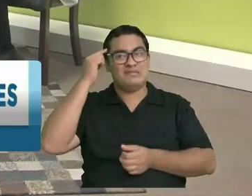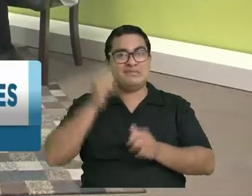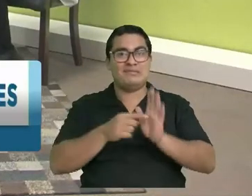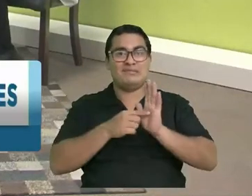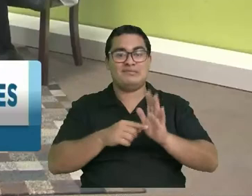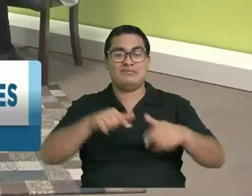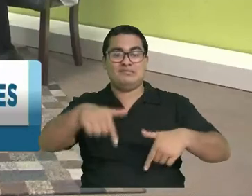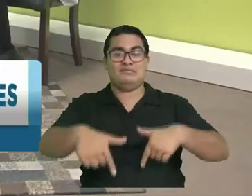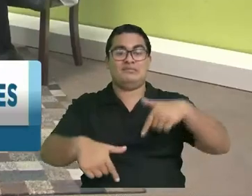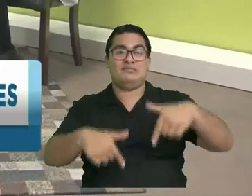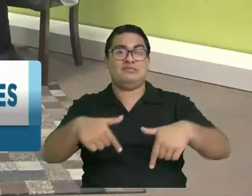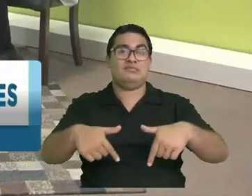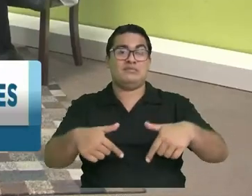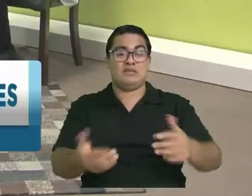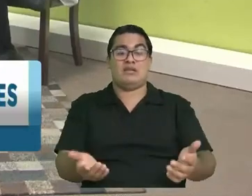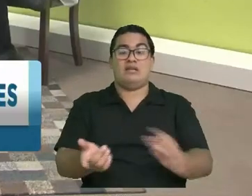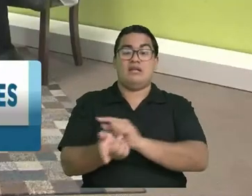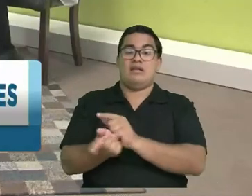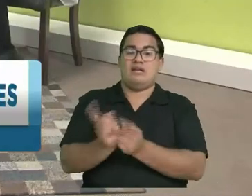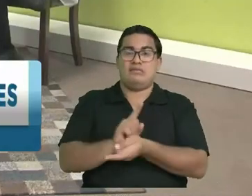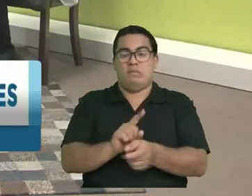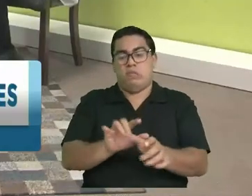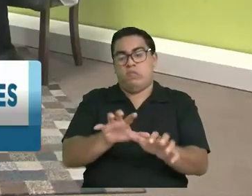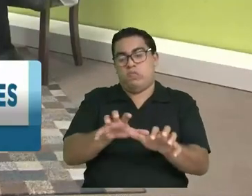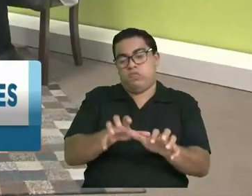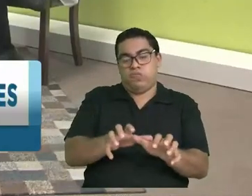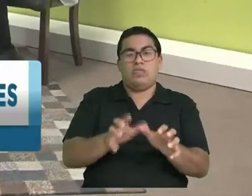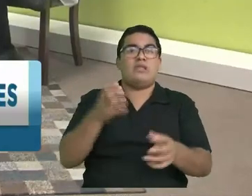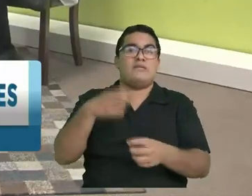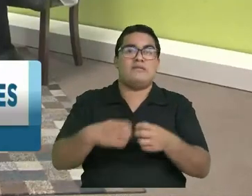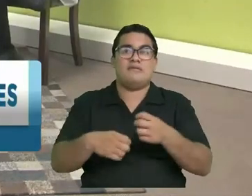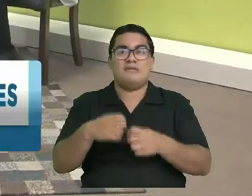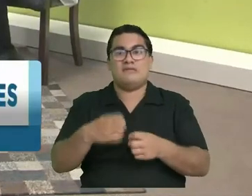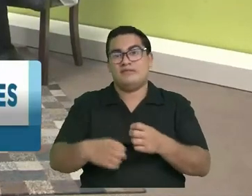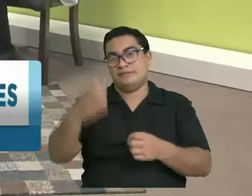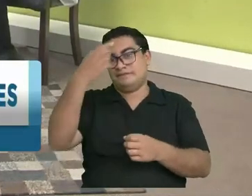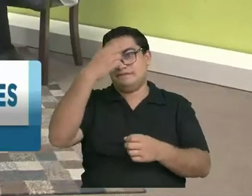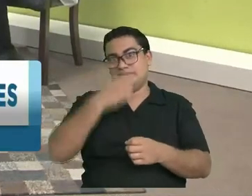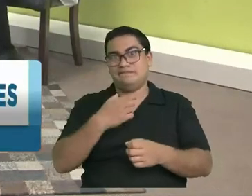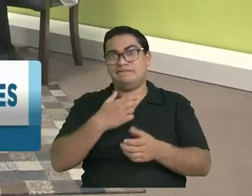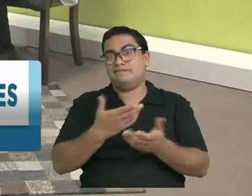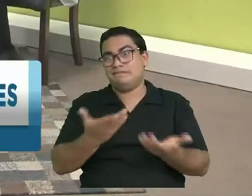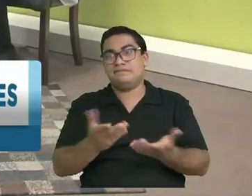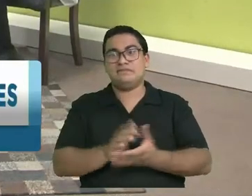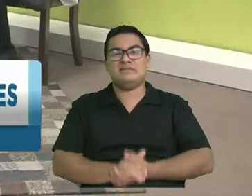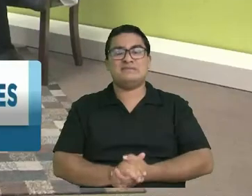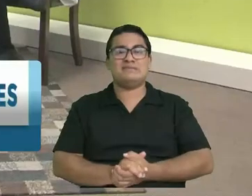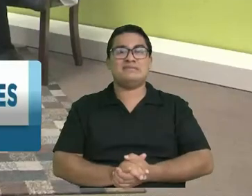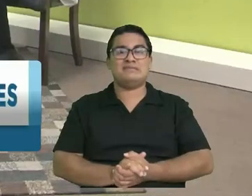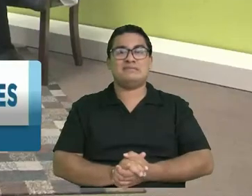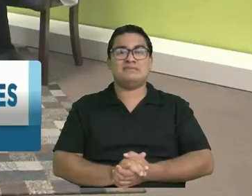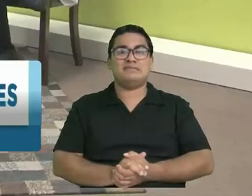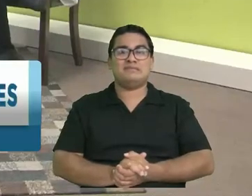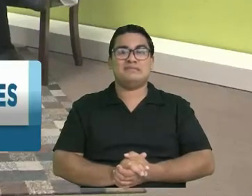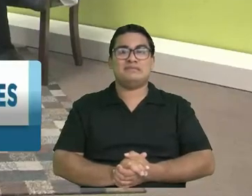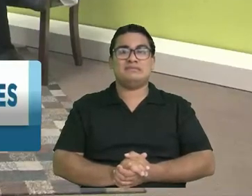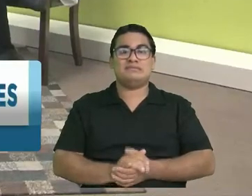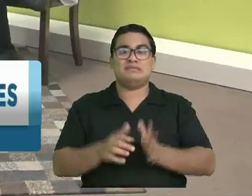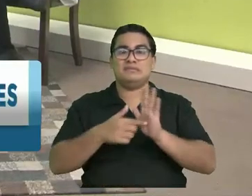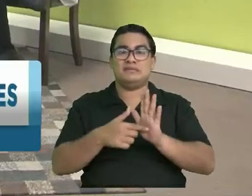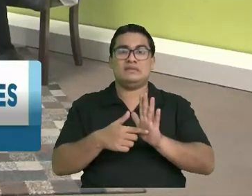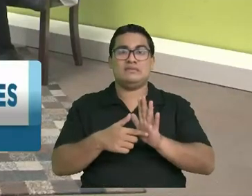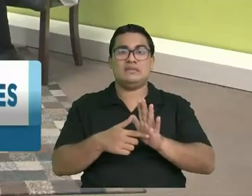para estética y ahora... tiene un problema serio de estética. Porque si usa